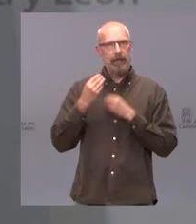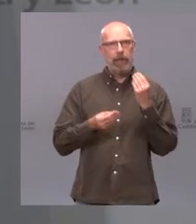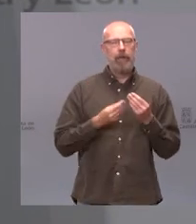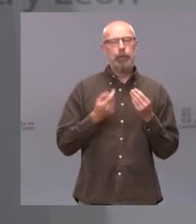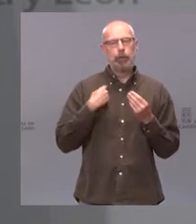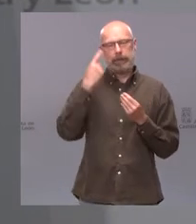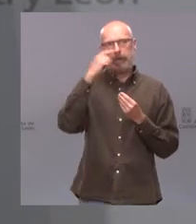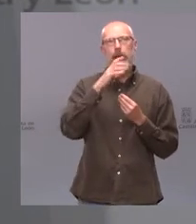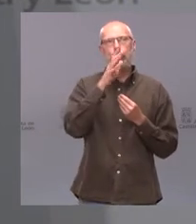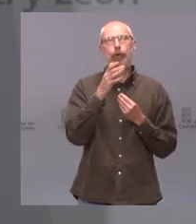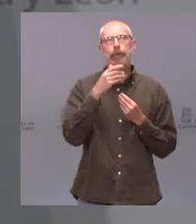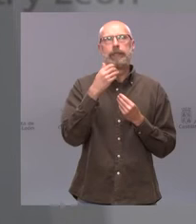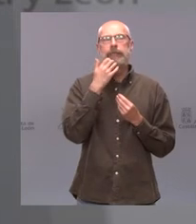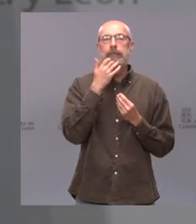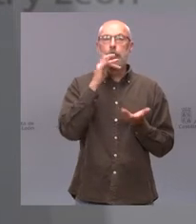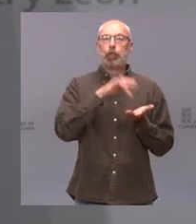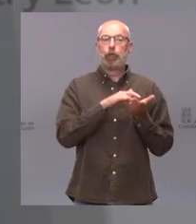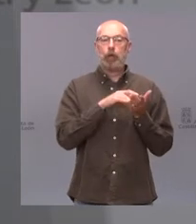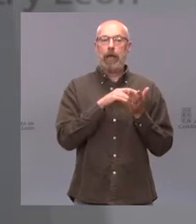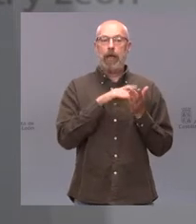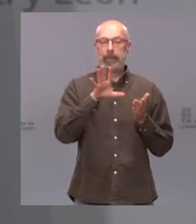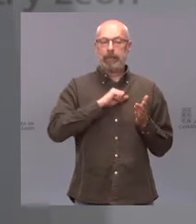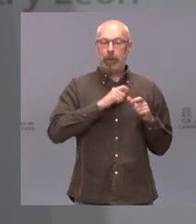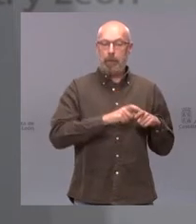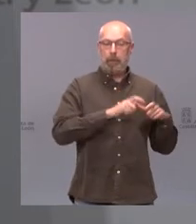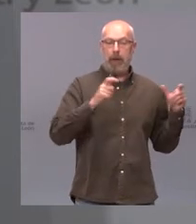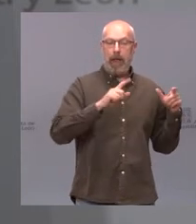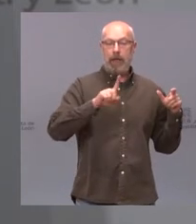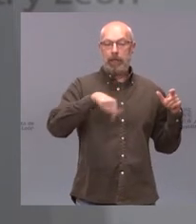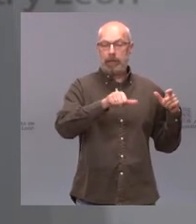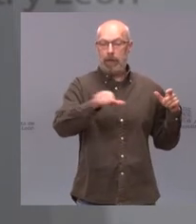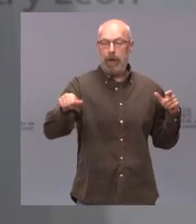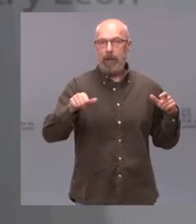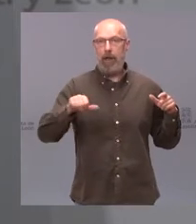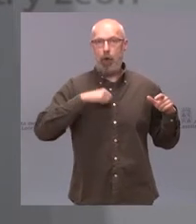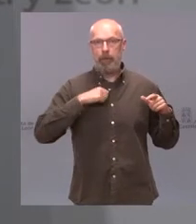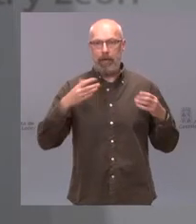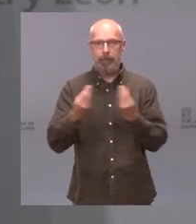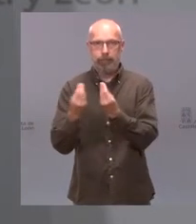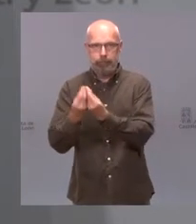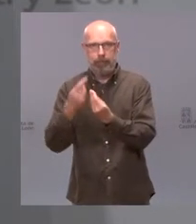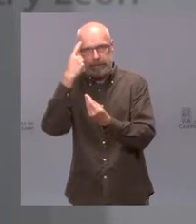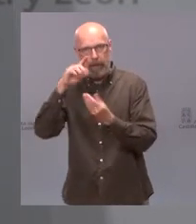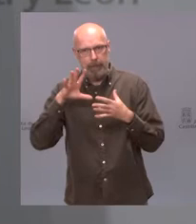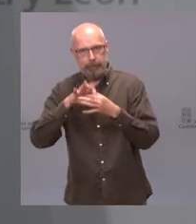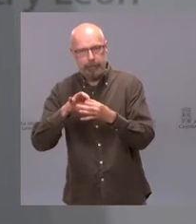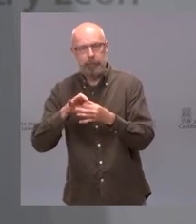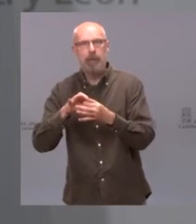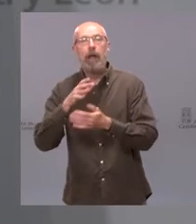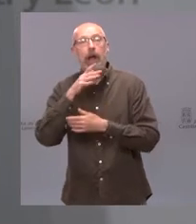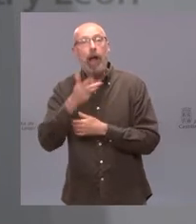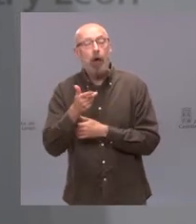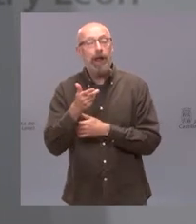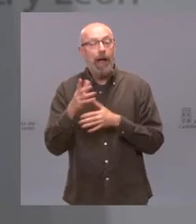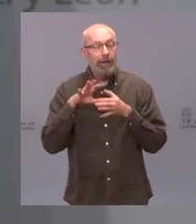que a la semana de subir la incidencia iban a subir nuestros ingresos, nuestra mortalidad y nuestras ocupaciones en la UBI. Ahora sabemos que esa